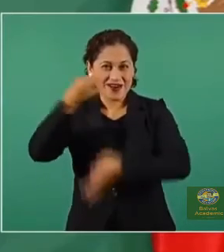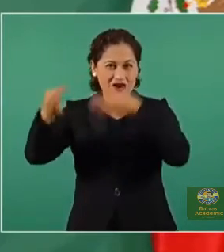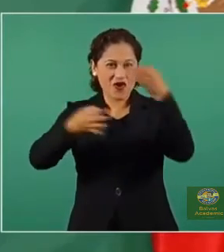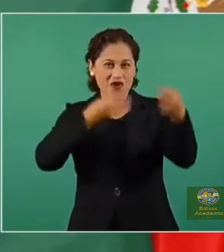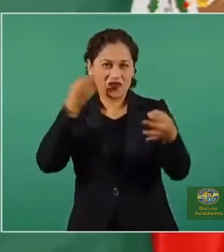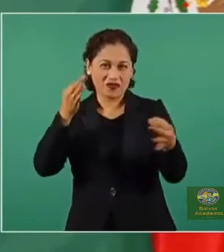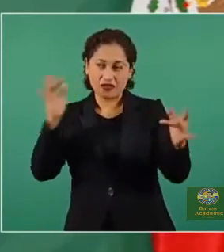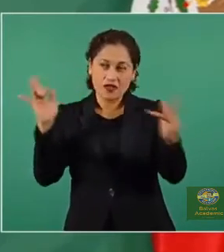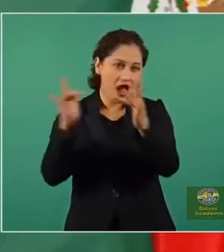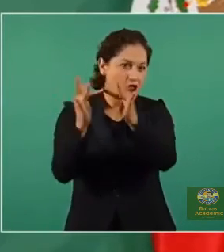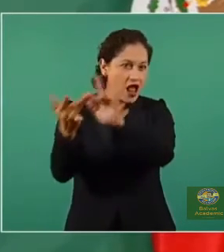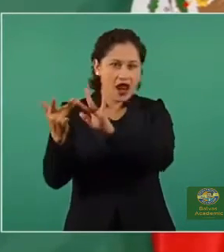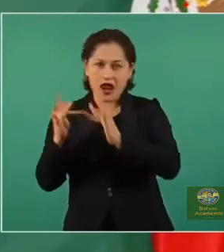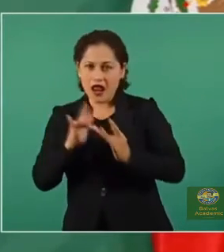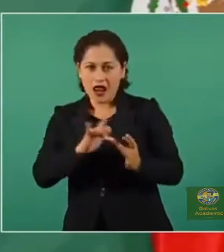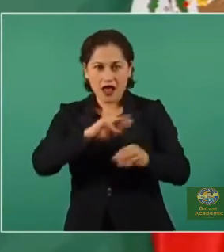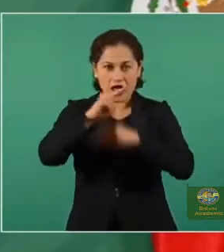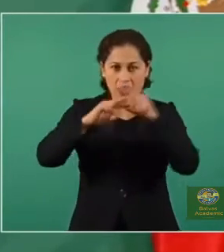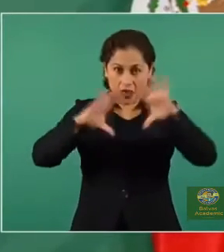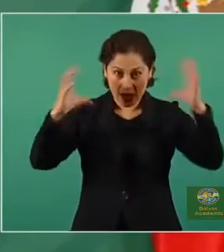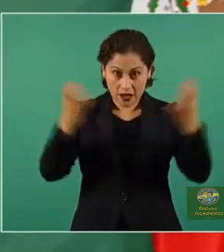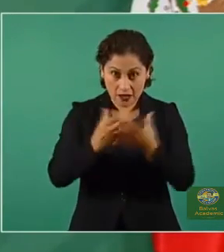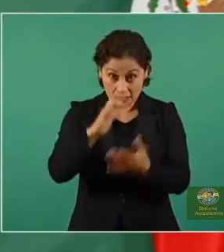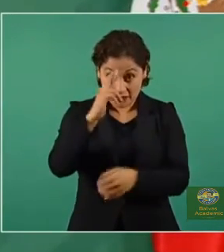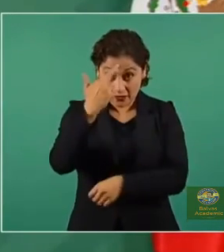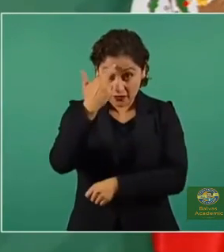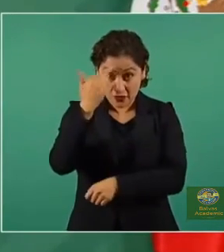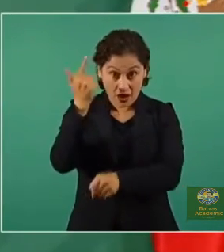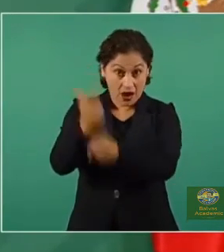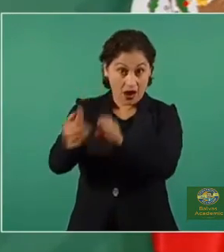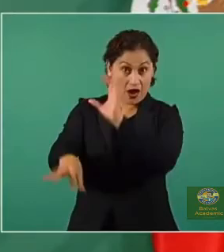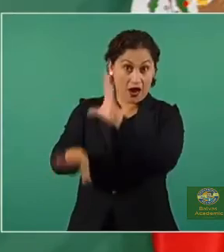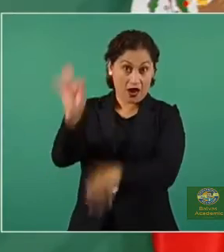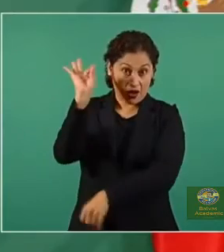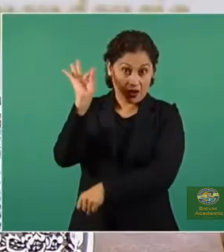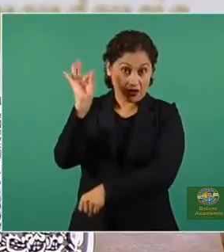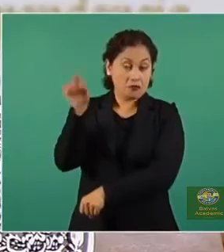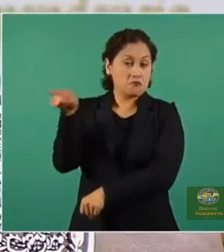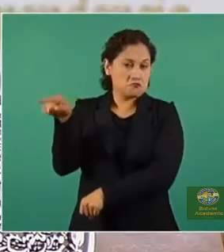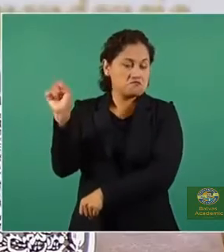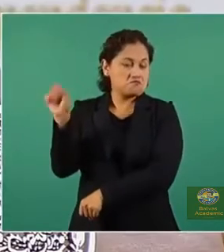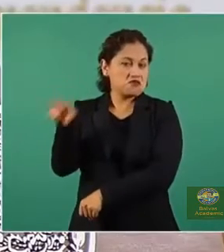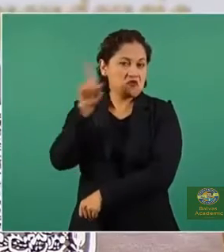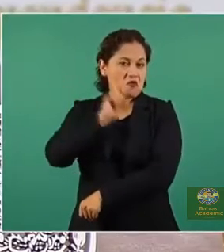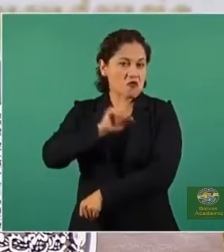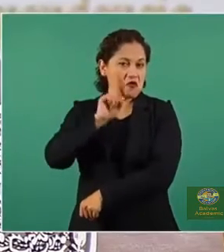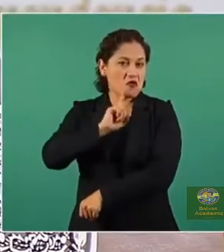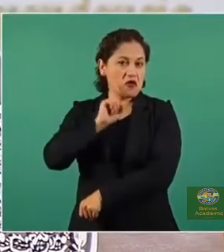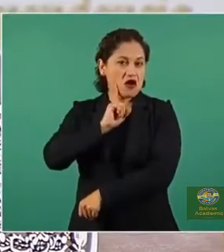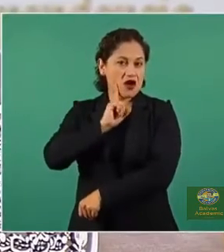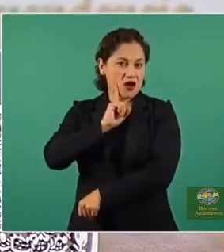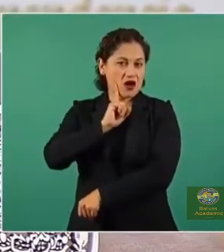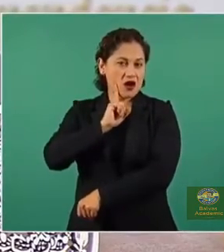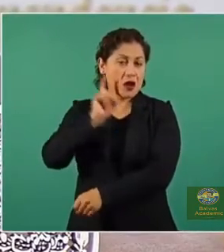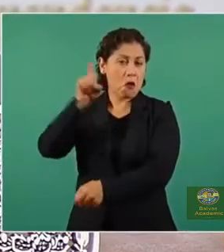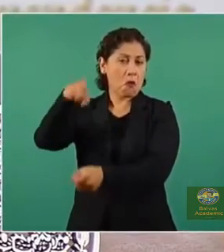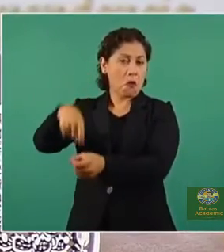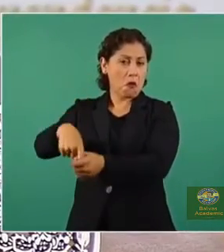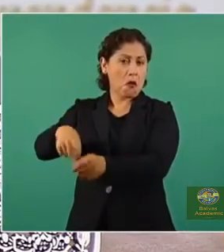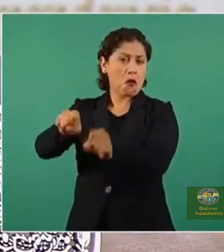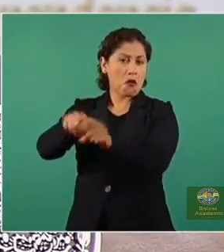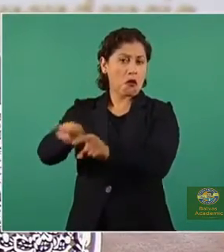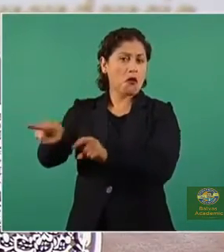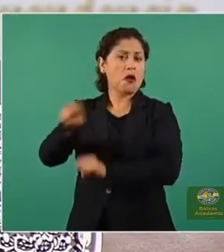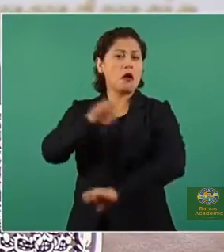que se encontraron? Pues ella aparece ahí como informante en la